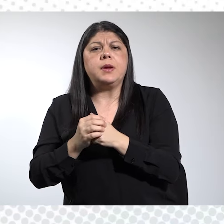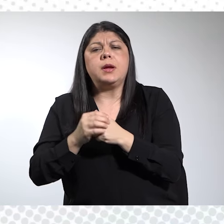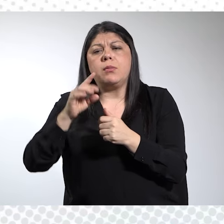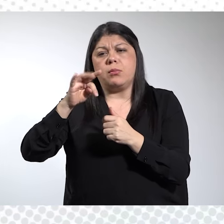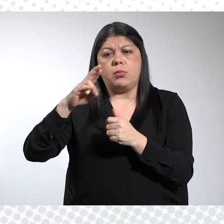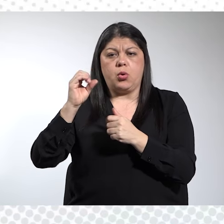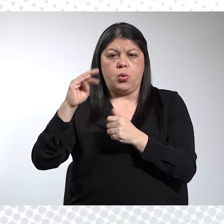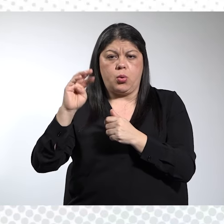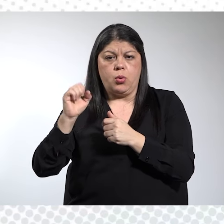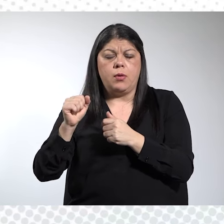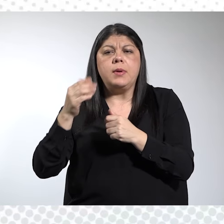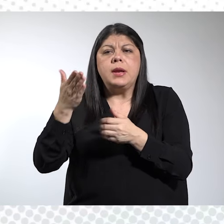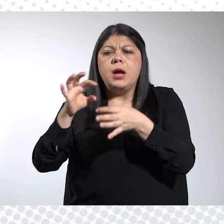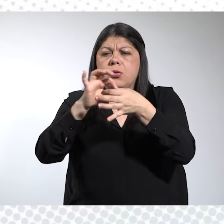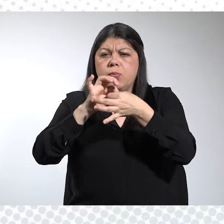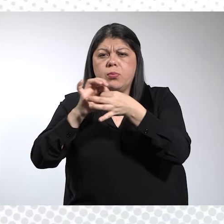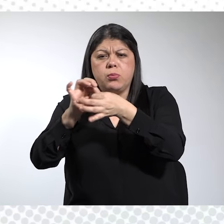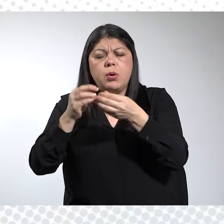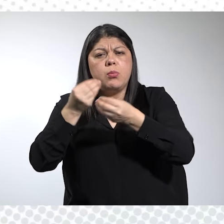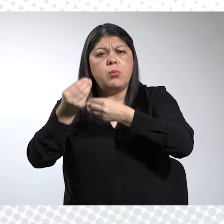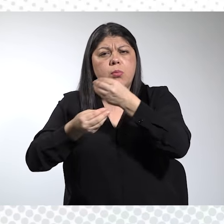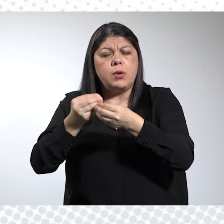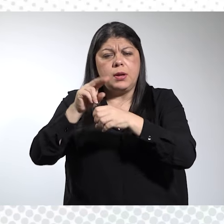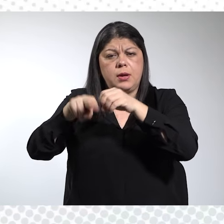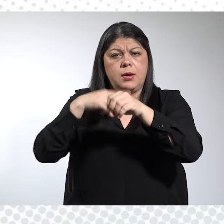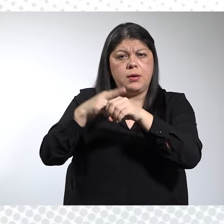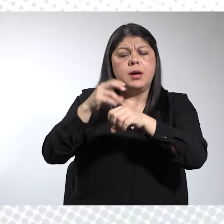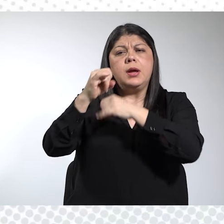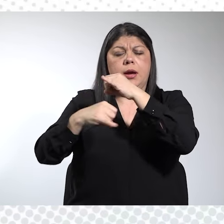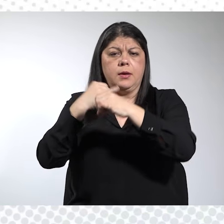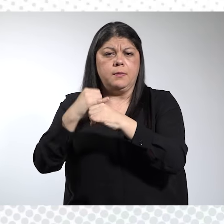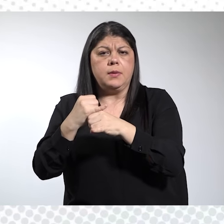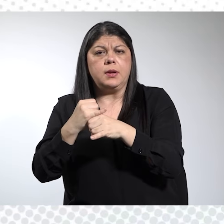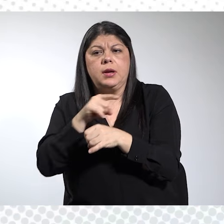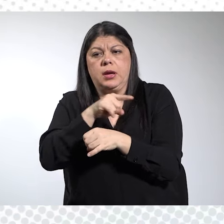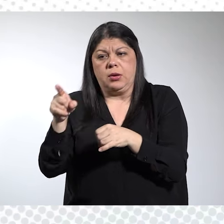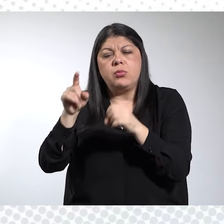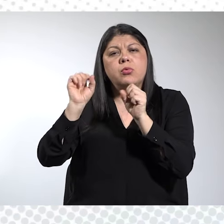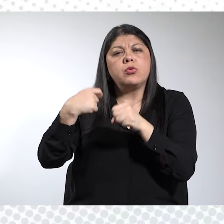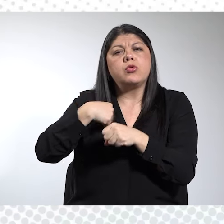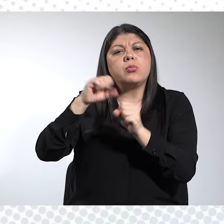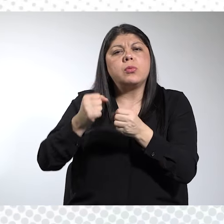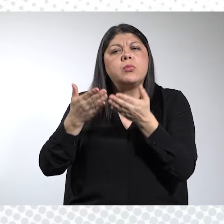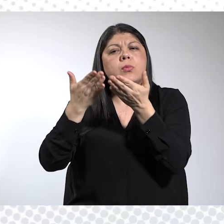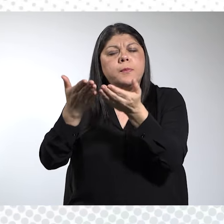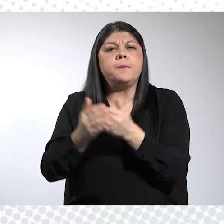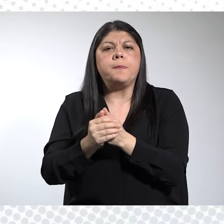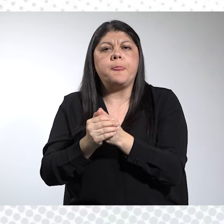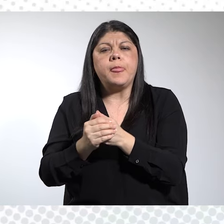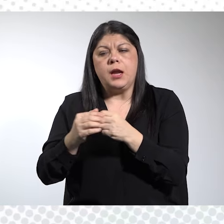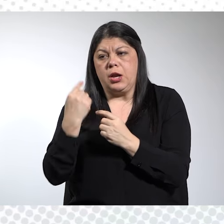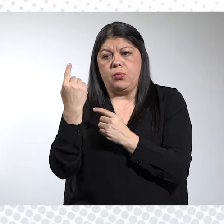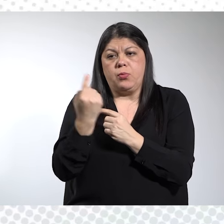Y Procomer genera los encadenamientos de productividad nacional e internacional que eventualmente podemos nosotros darles